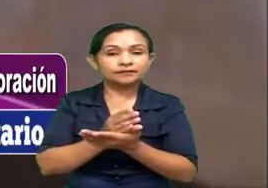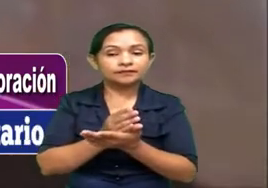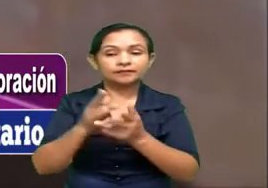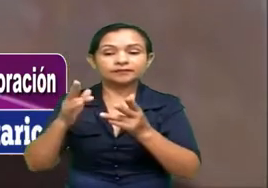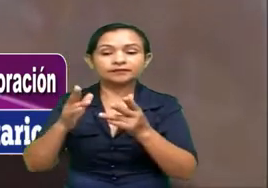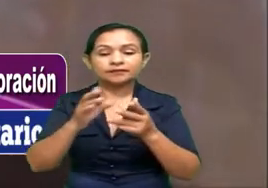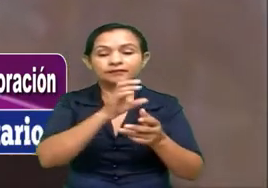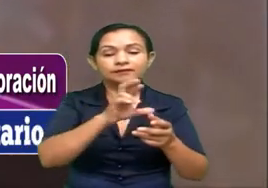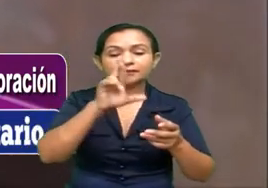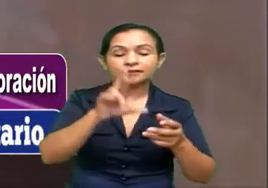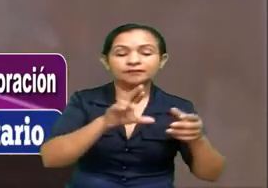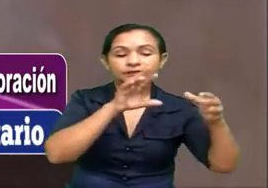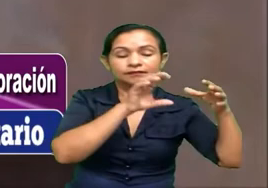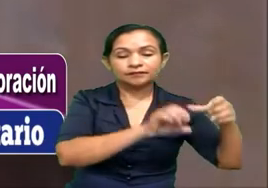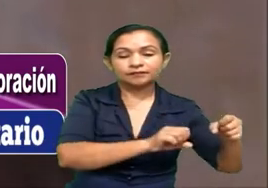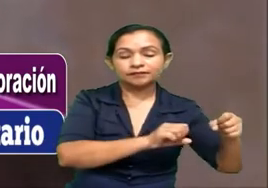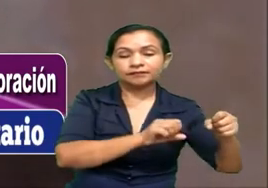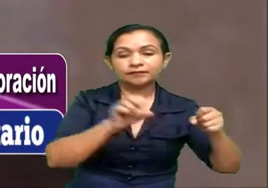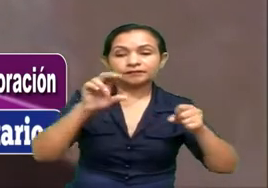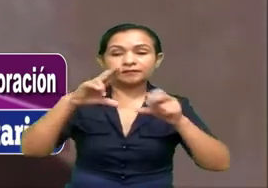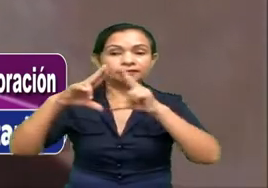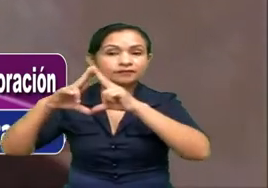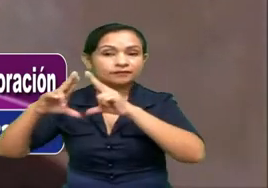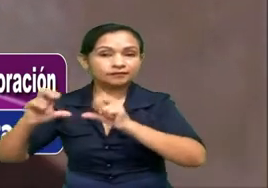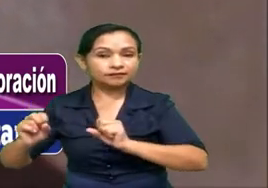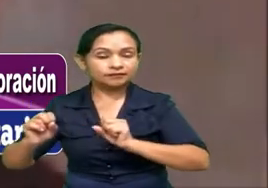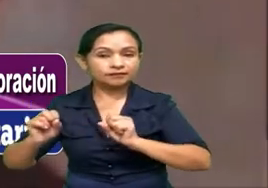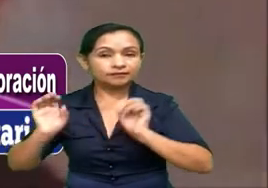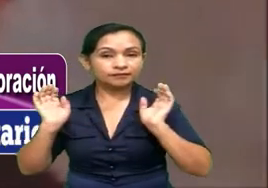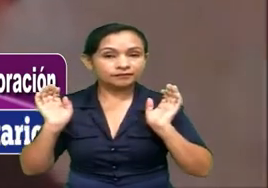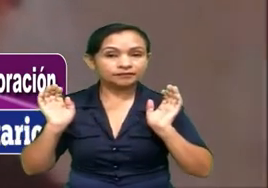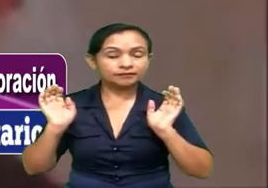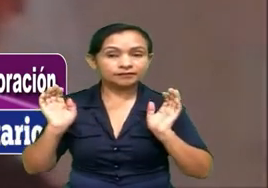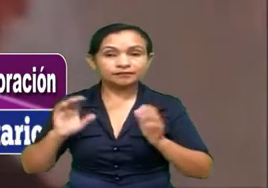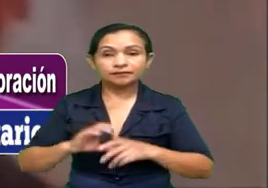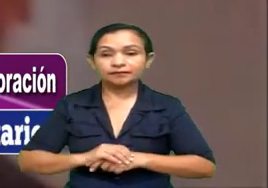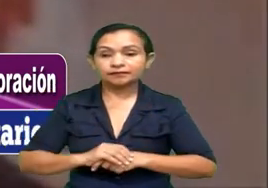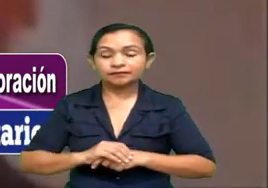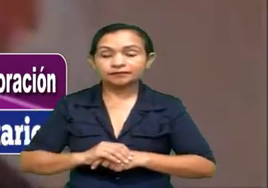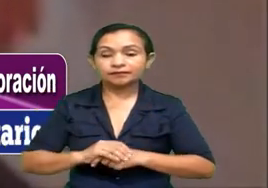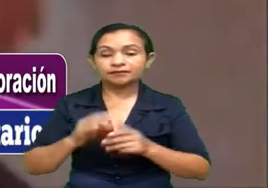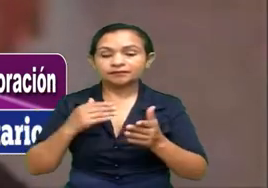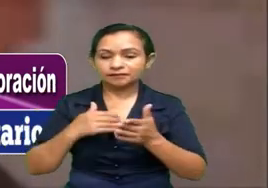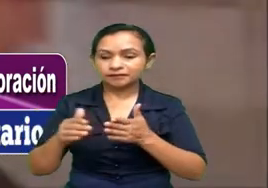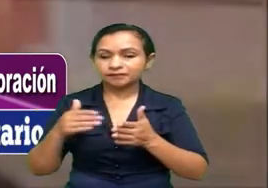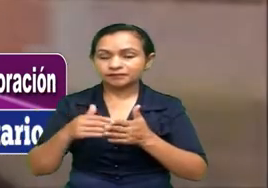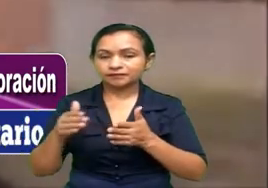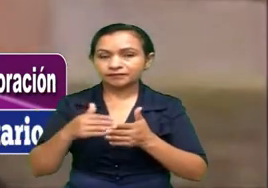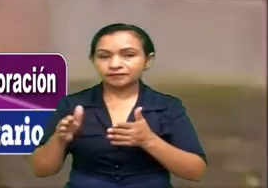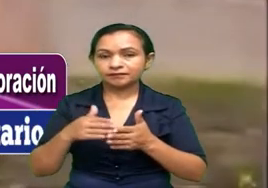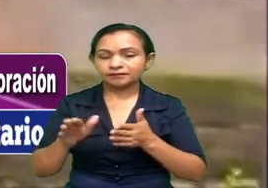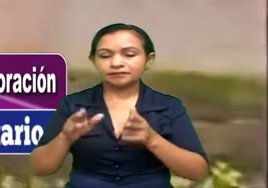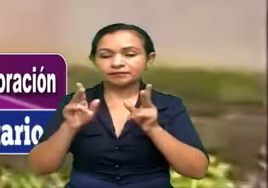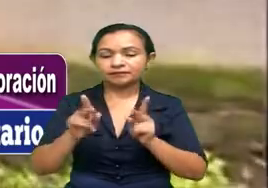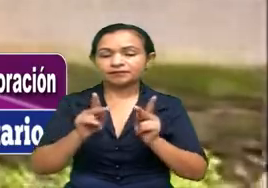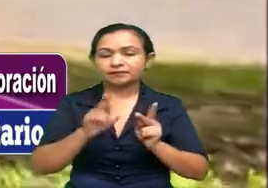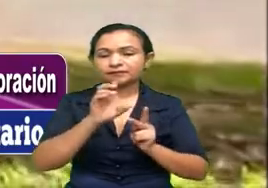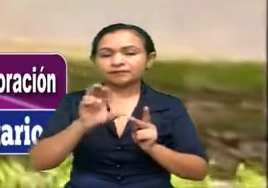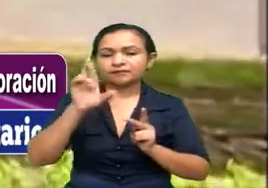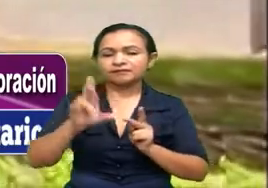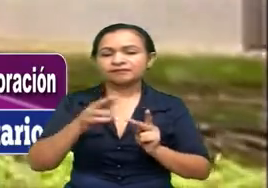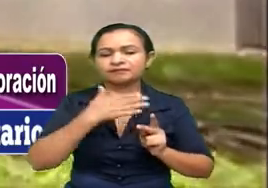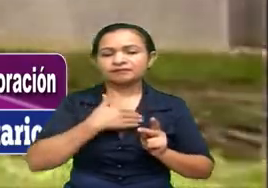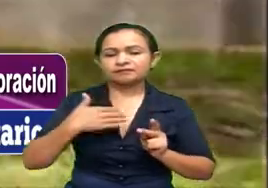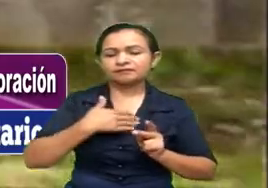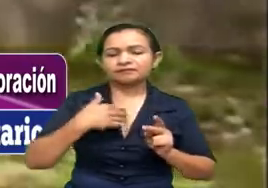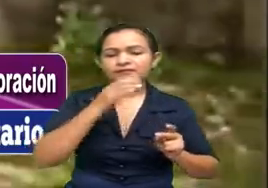Costa Rica. Entonces, con esa emigración se le facilitó que la gente dijera que se iba a